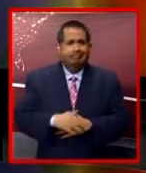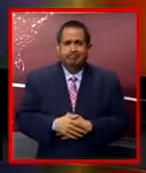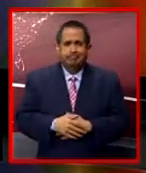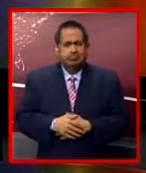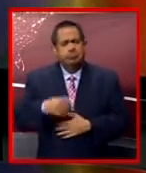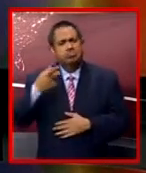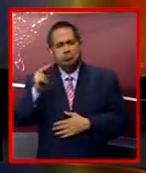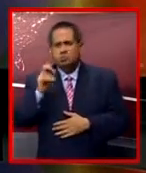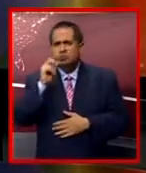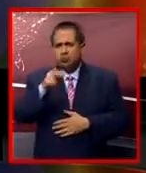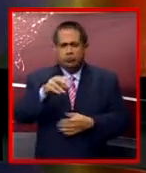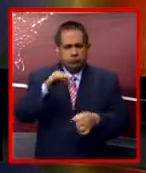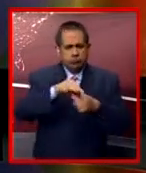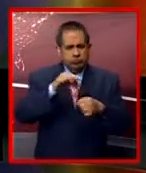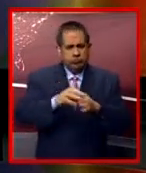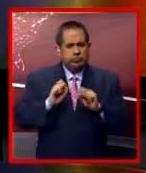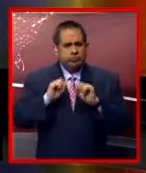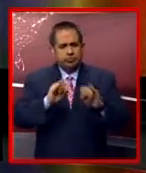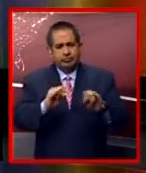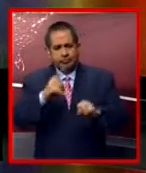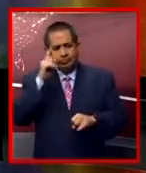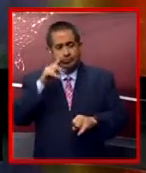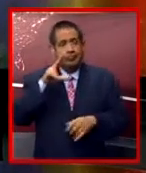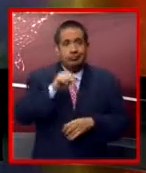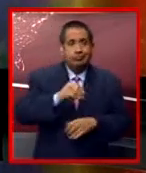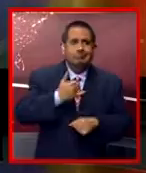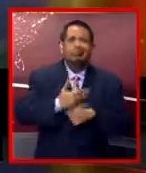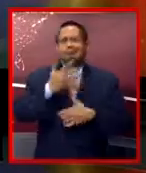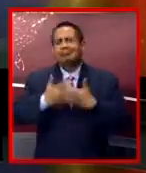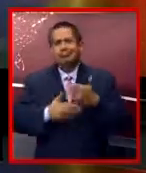anunciaron su voto en pro para no obstaculizar el proceso legislativo.